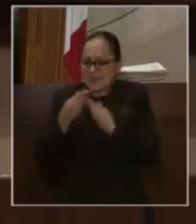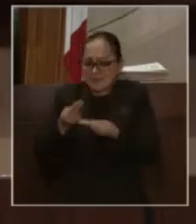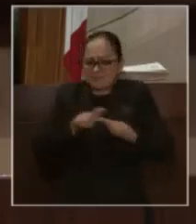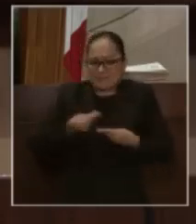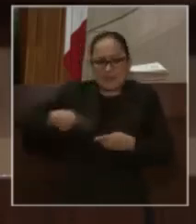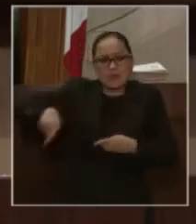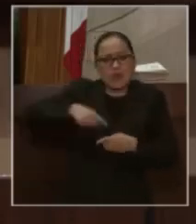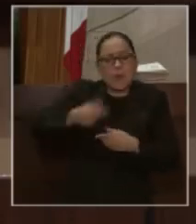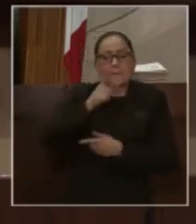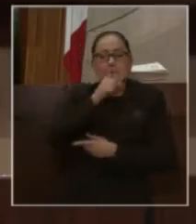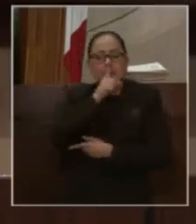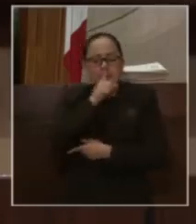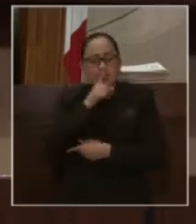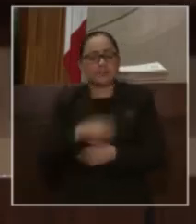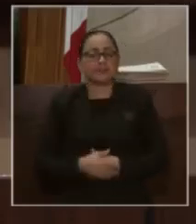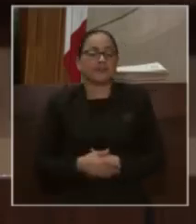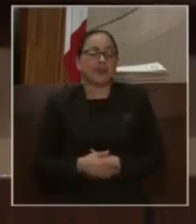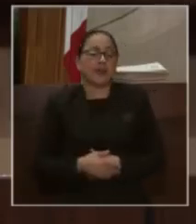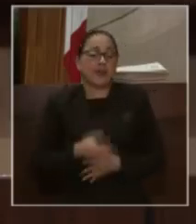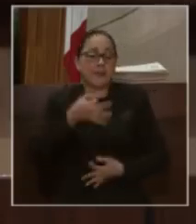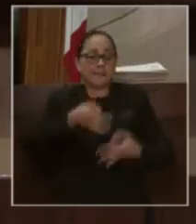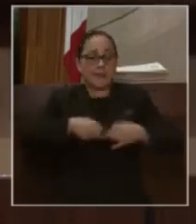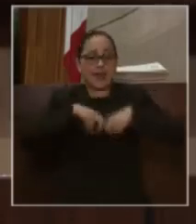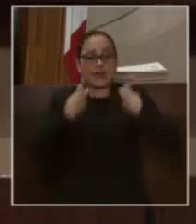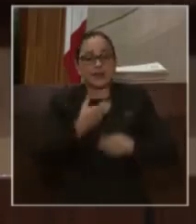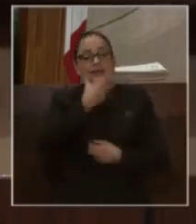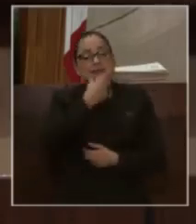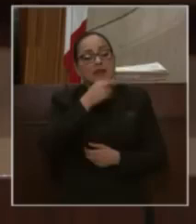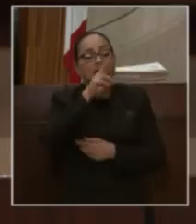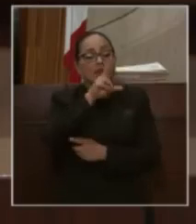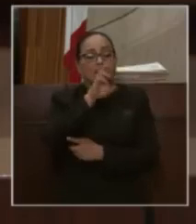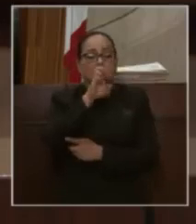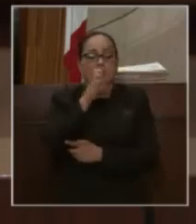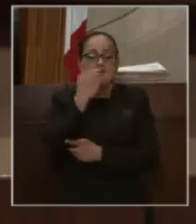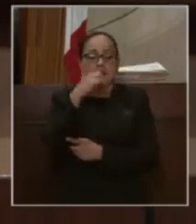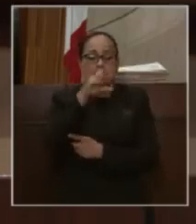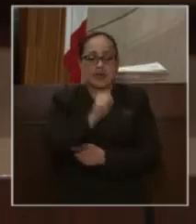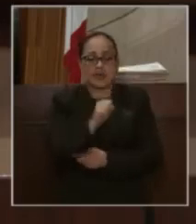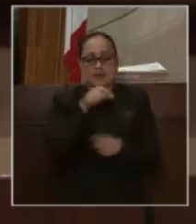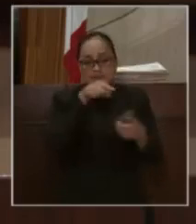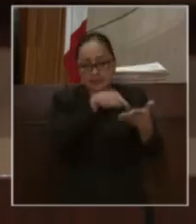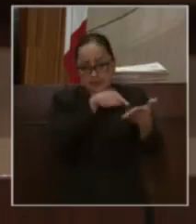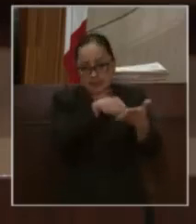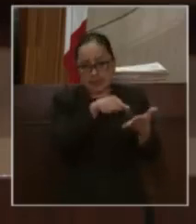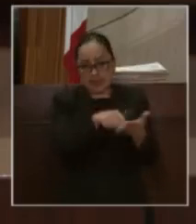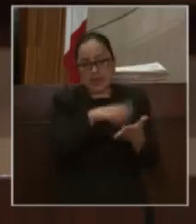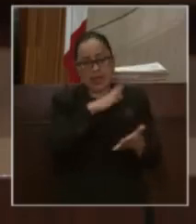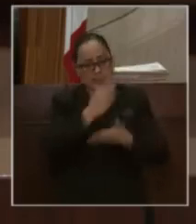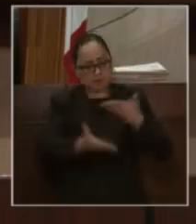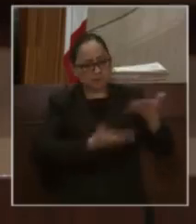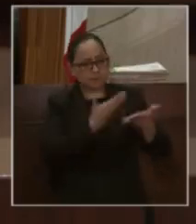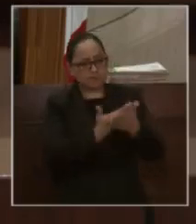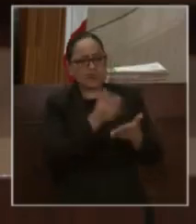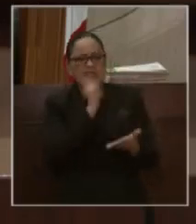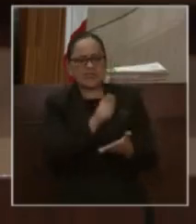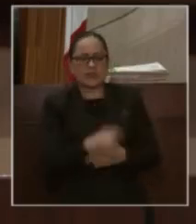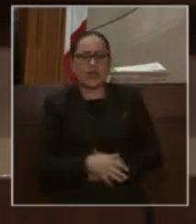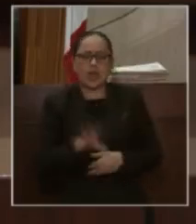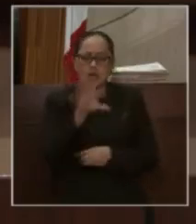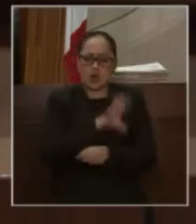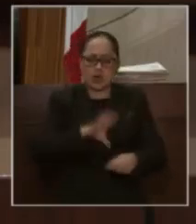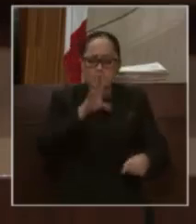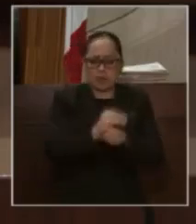El magistrado Reyes Rodríguez nos presenta un proyecto en el cual propone revocar lisa